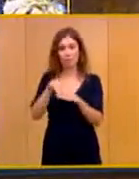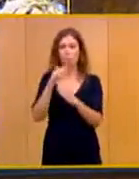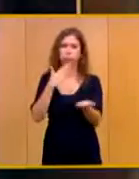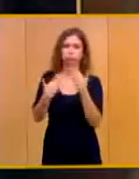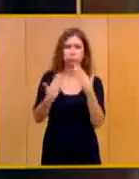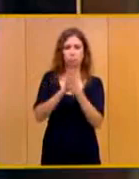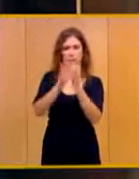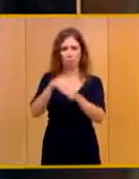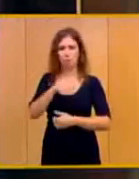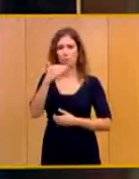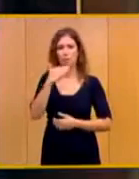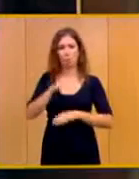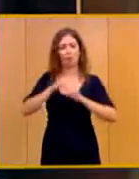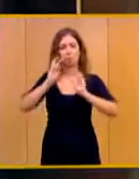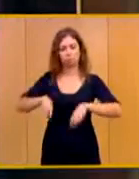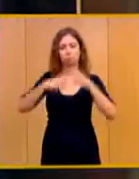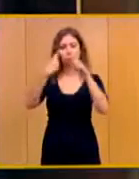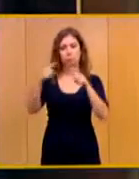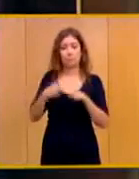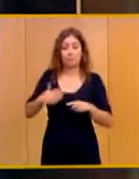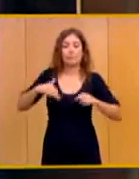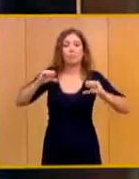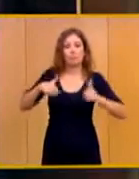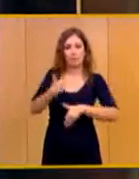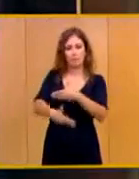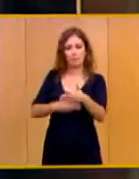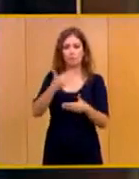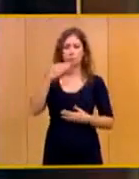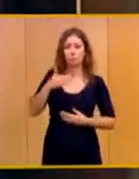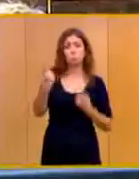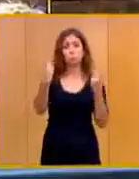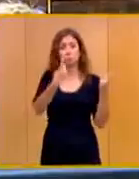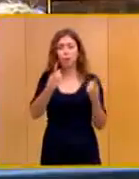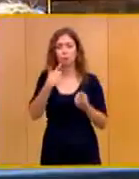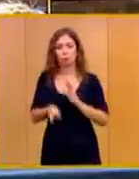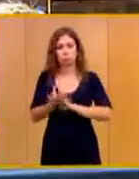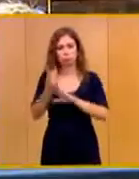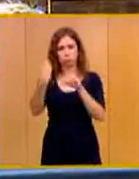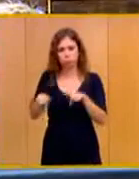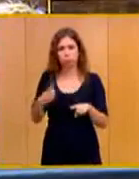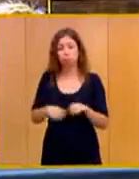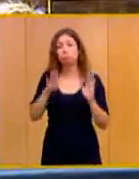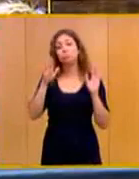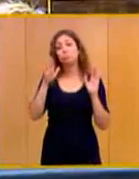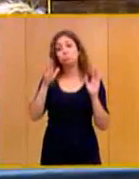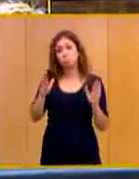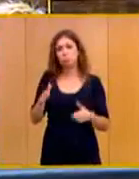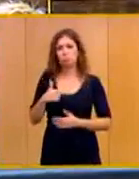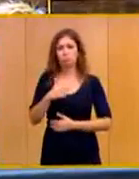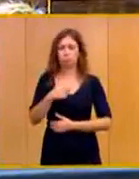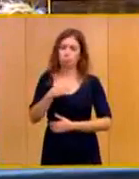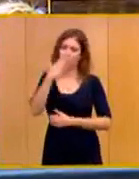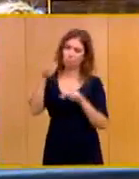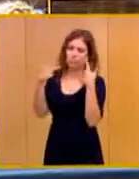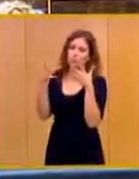afrontar las reformas que están en marcha y las que sean necesarias. Y en todo caso, sí le voy a dar, permítame, un consejo. No es